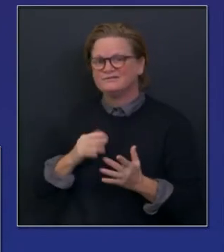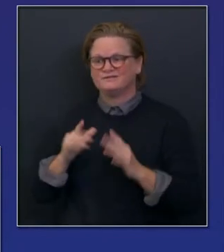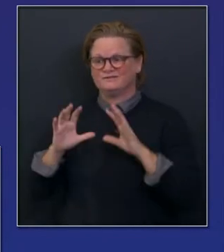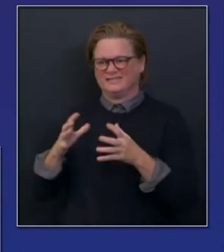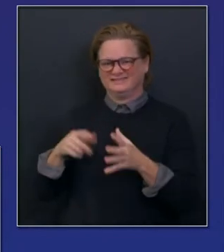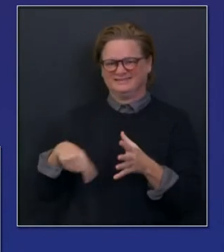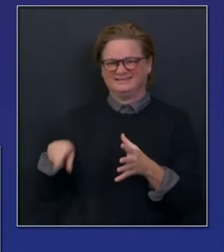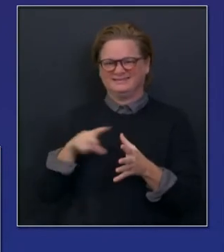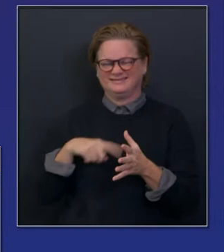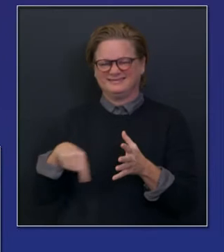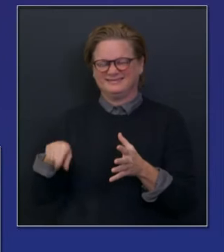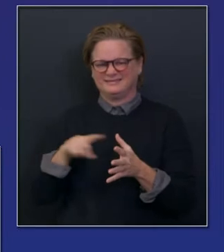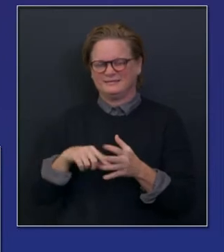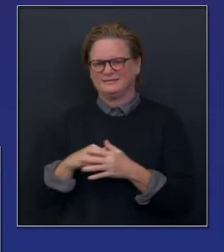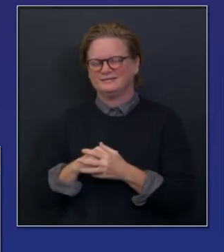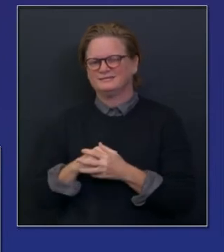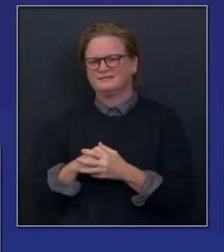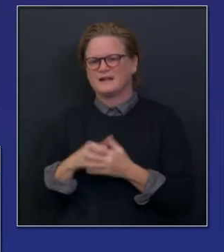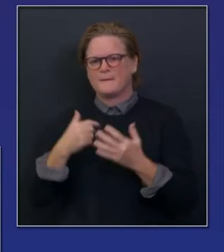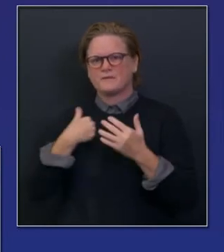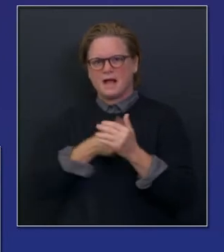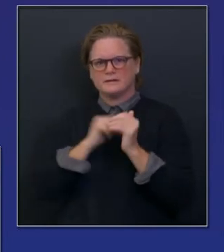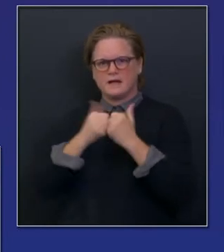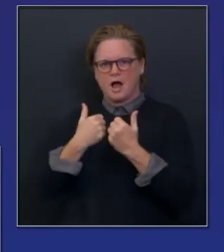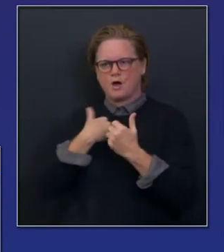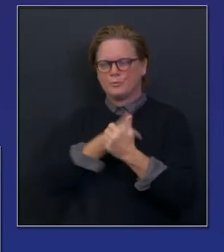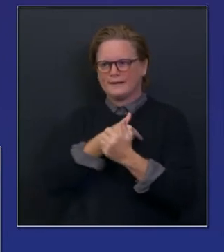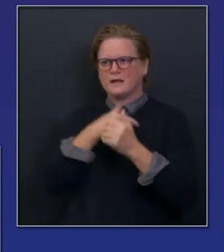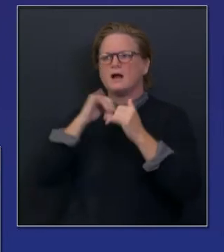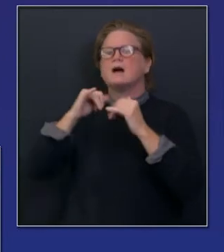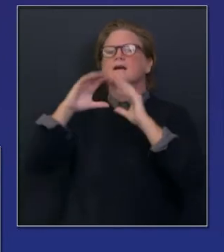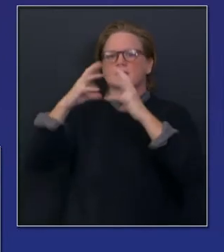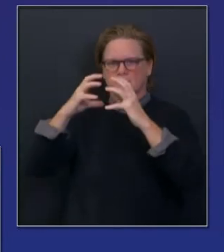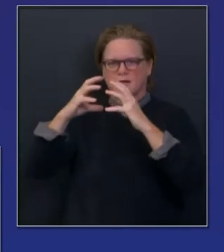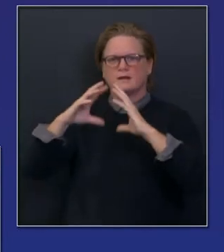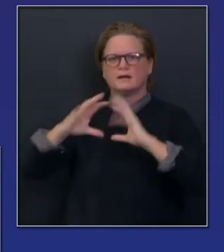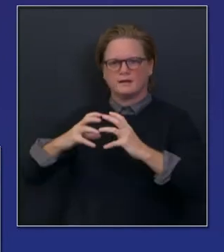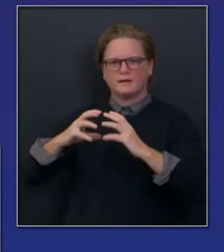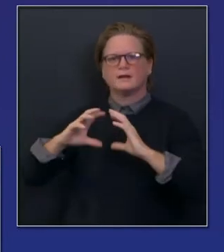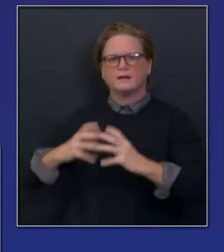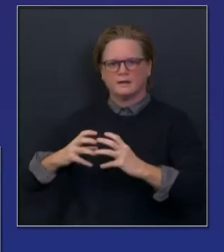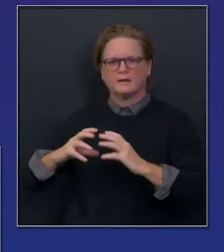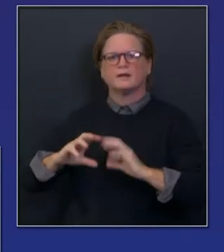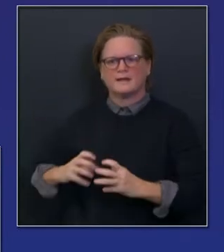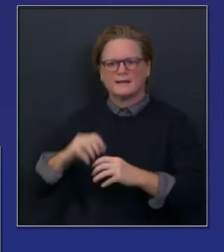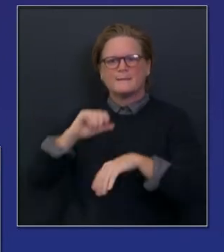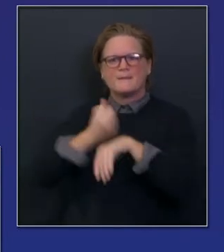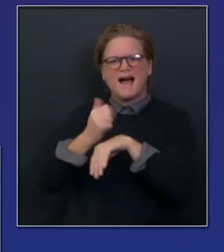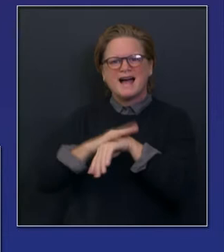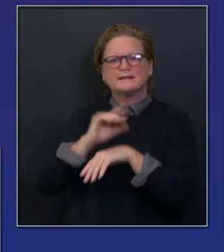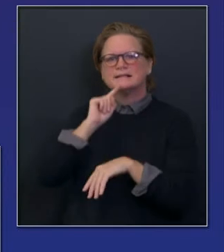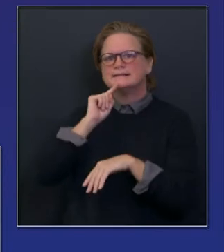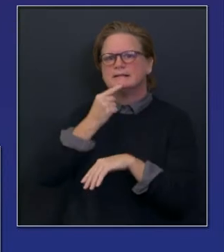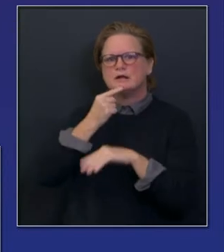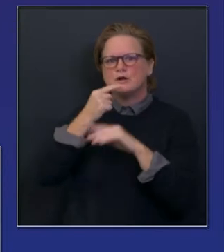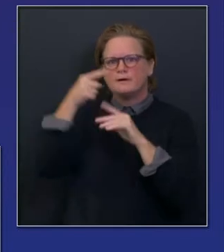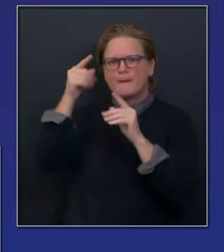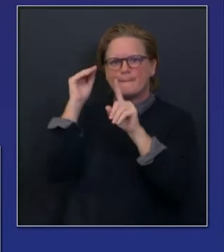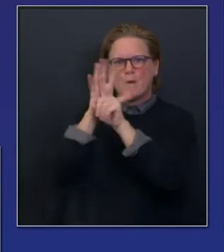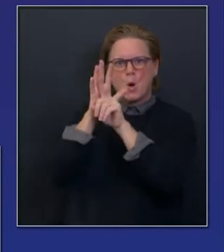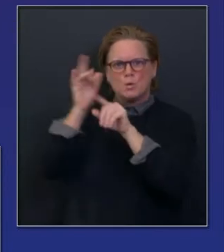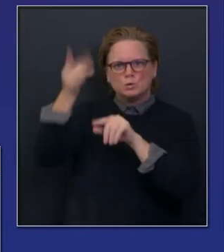particular. Al entrar a las instalaciones de asistencia o asilos para ancianos